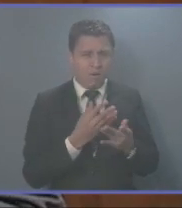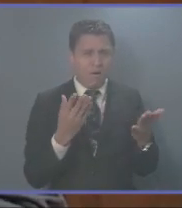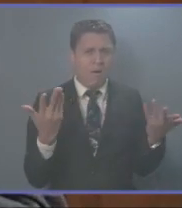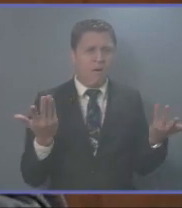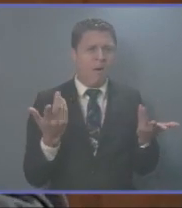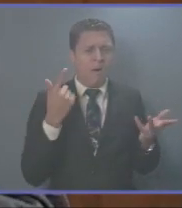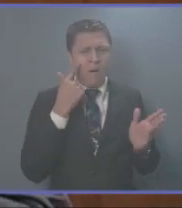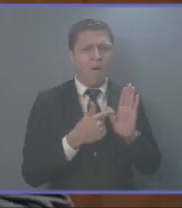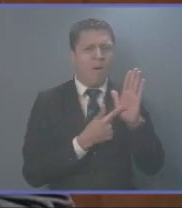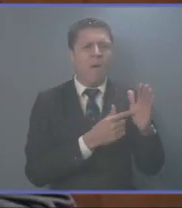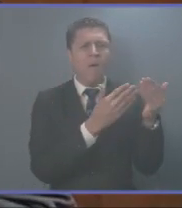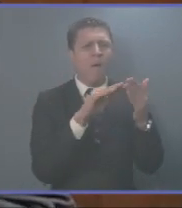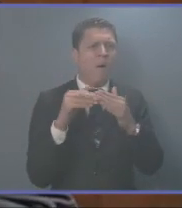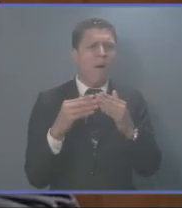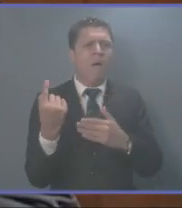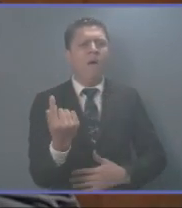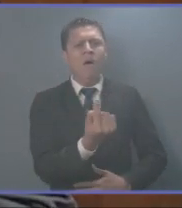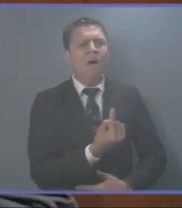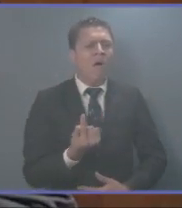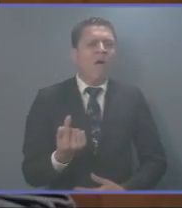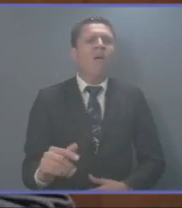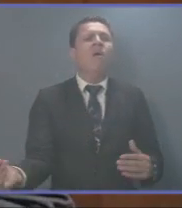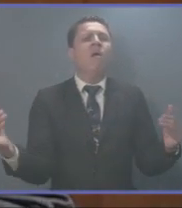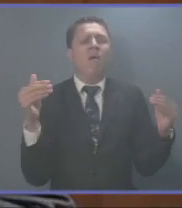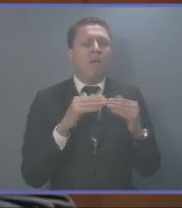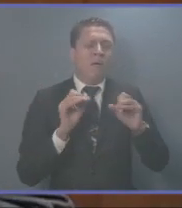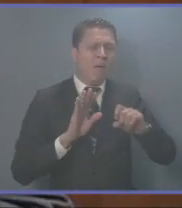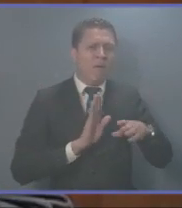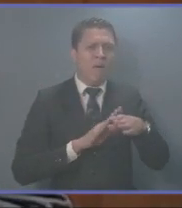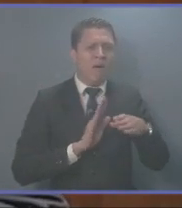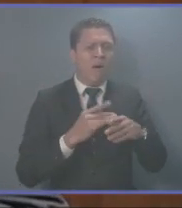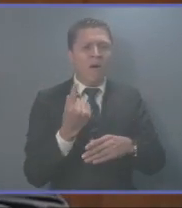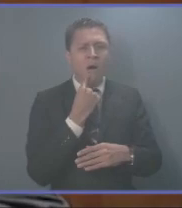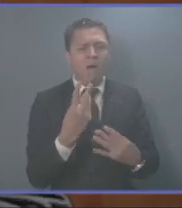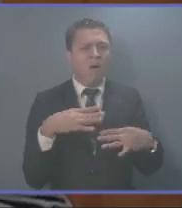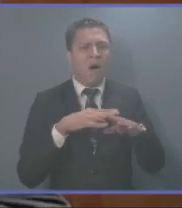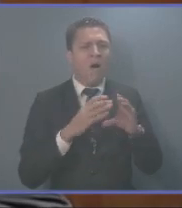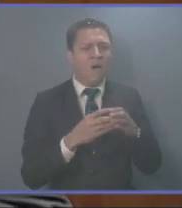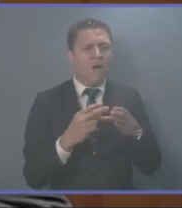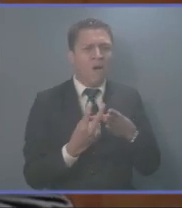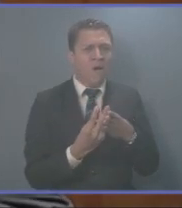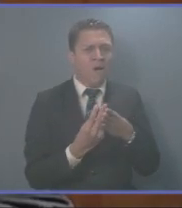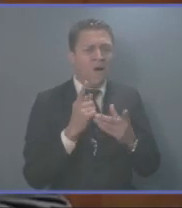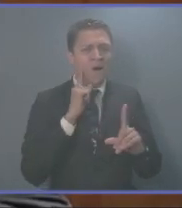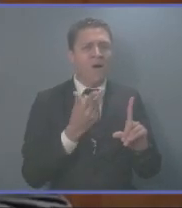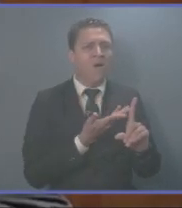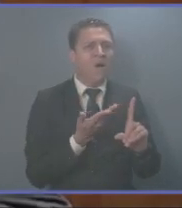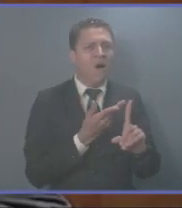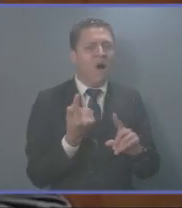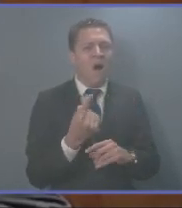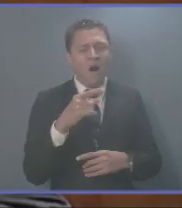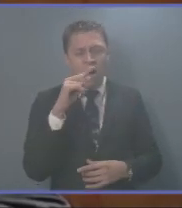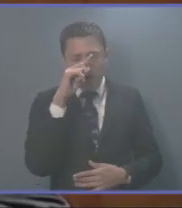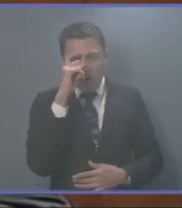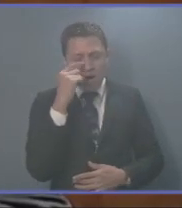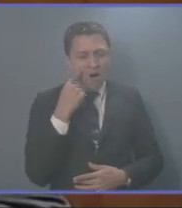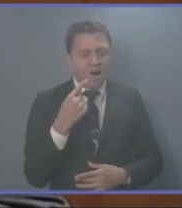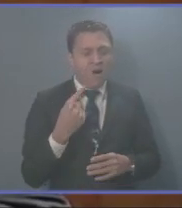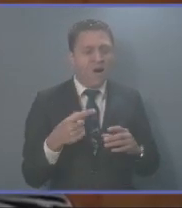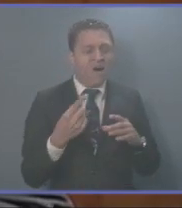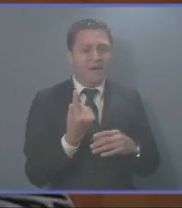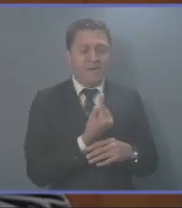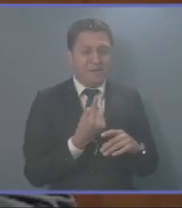realizadas por diversos sujetos, incluidos miembros del crimen organizado, con la finalidad de sustraer a las